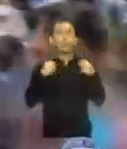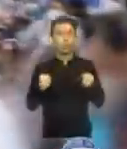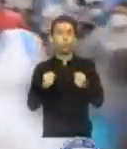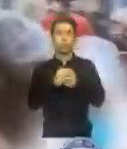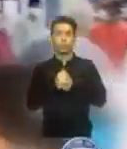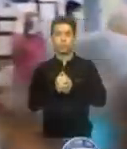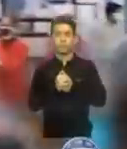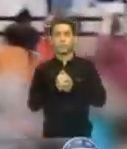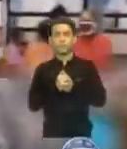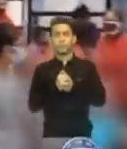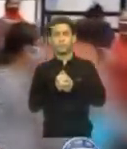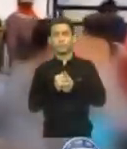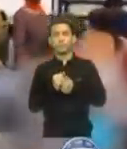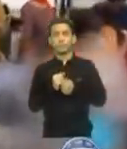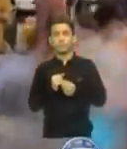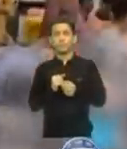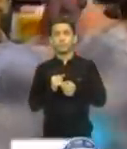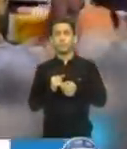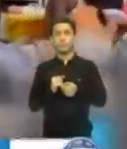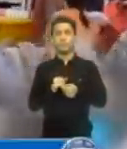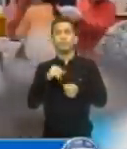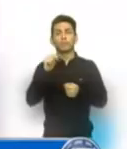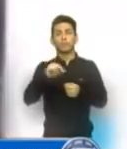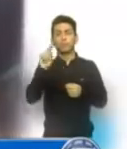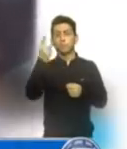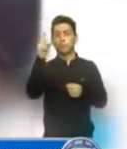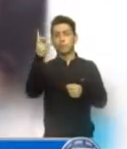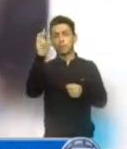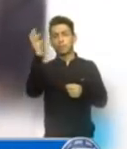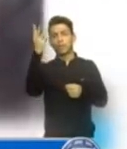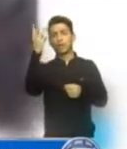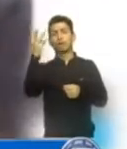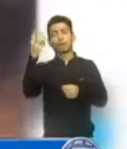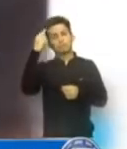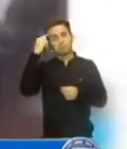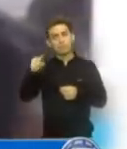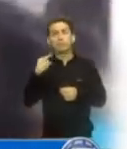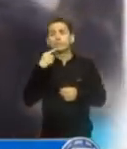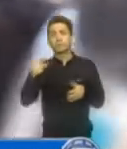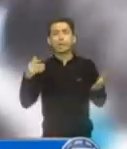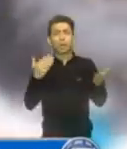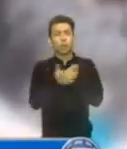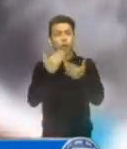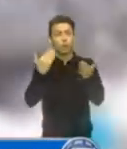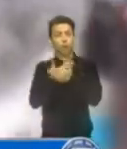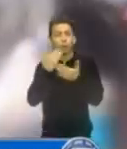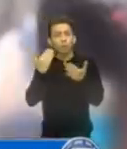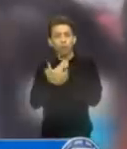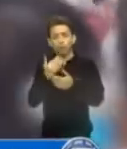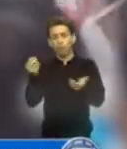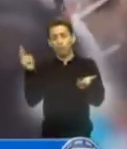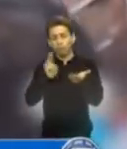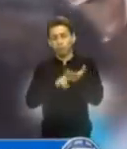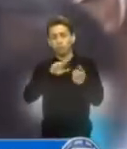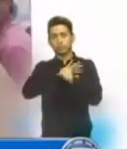Por tercer día consecutivo, India registró un récord en nuevos casos de COVID-19 al contabilizar